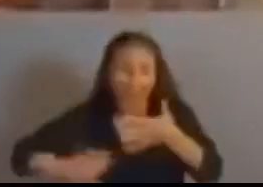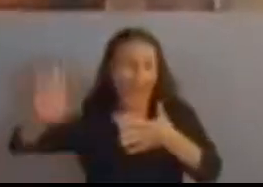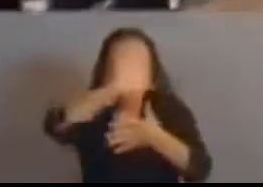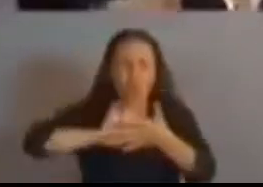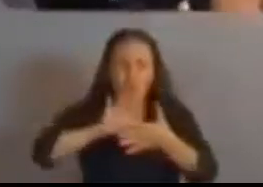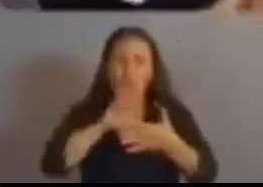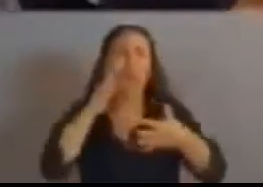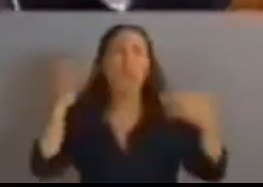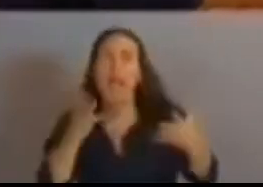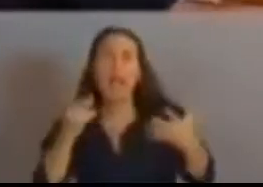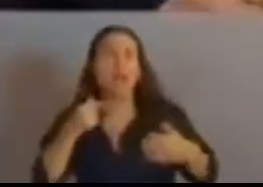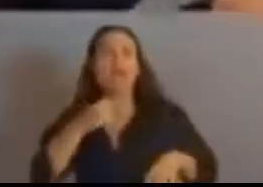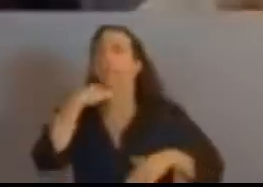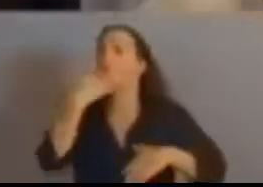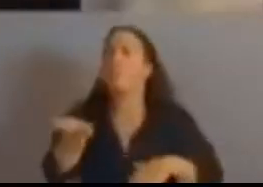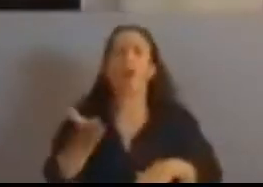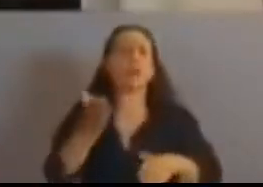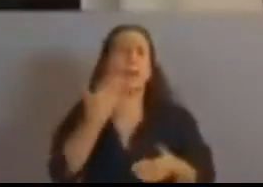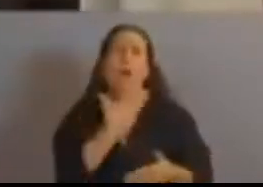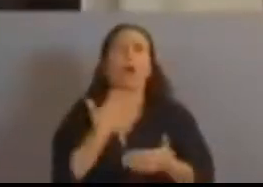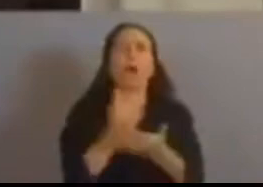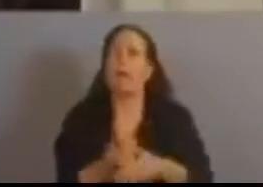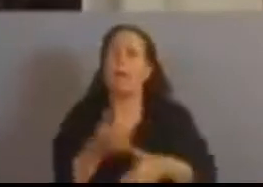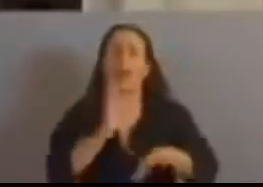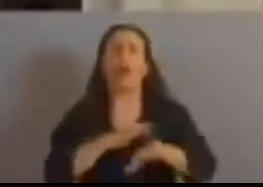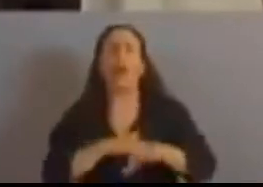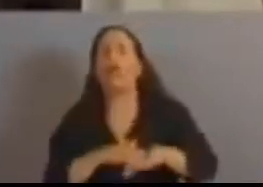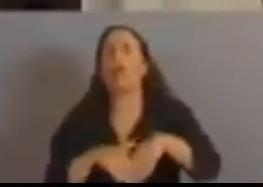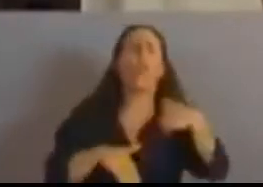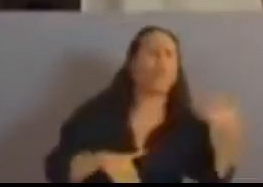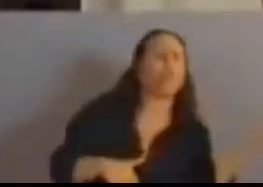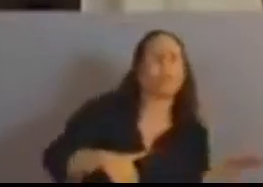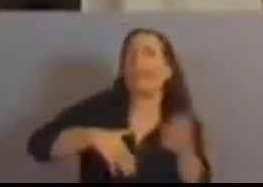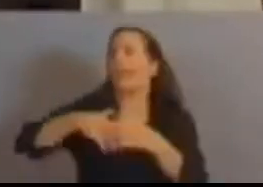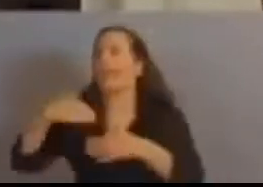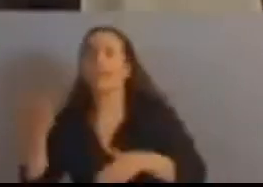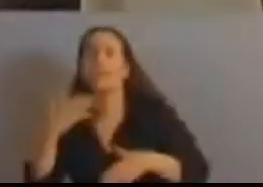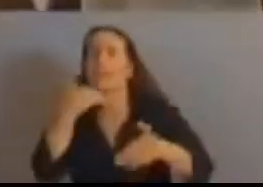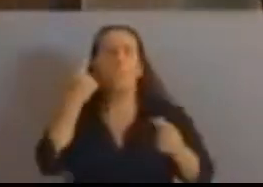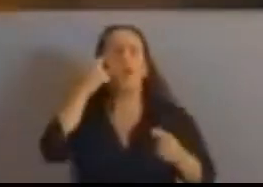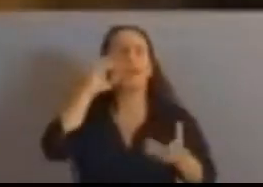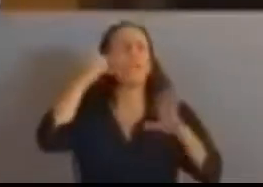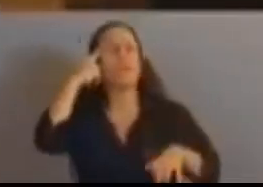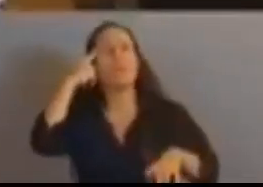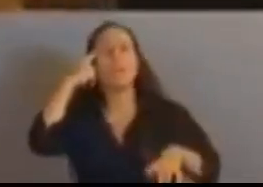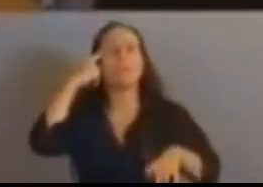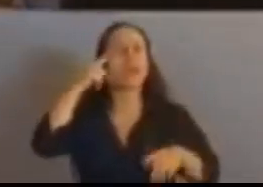aún sean de izquierda, de derecha, del medio o del fondo.